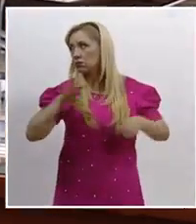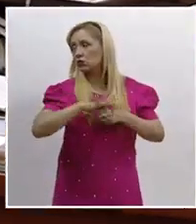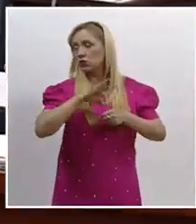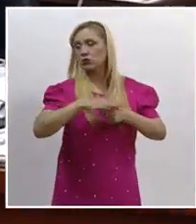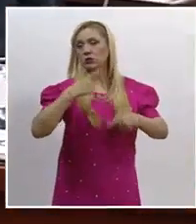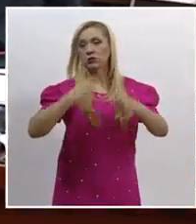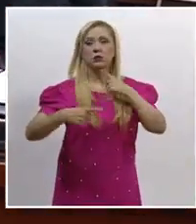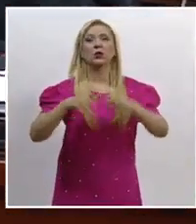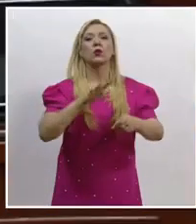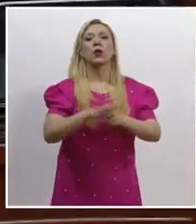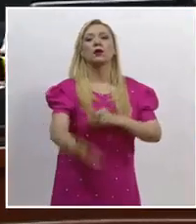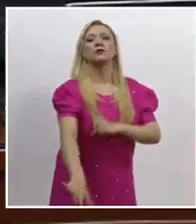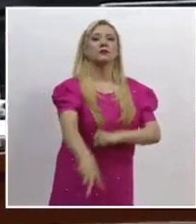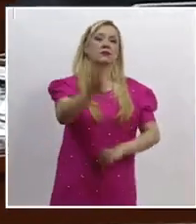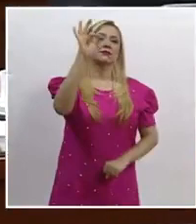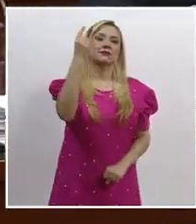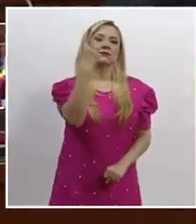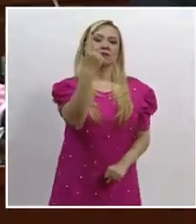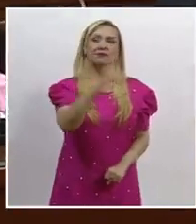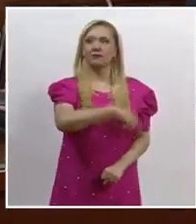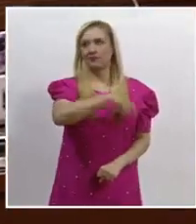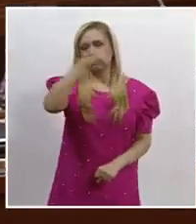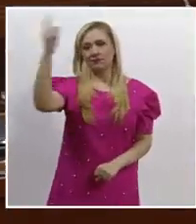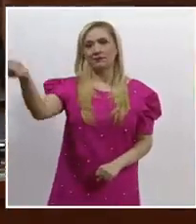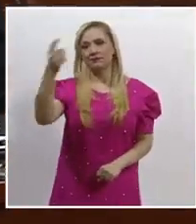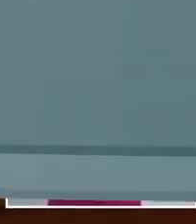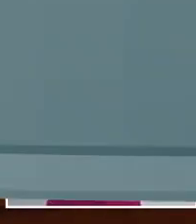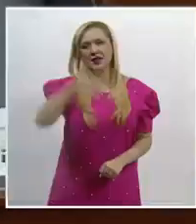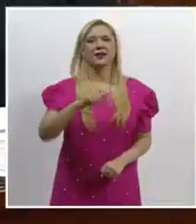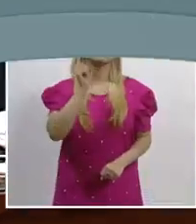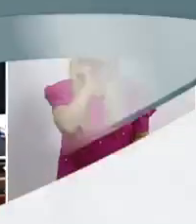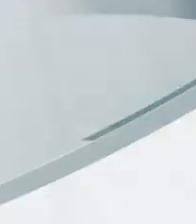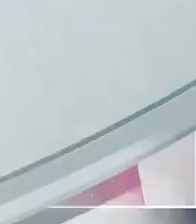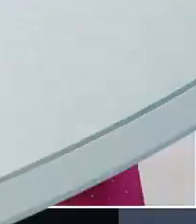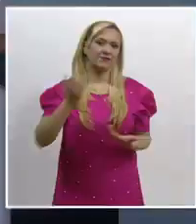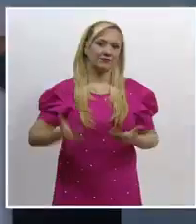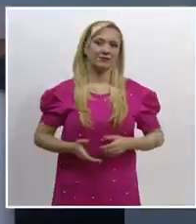terna de aspirantes que será enviada al Senado.